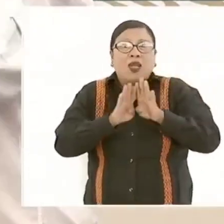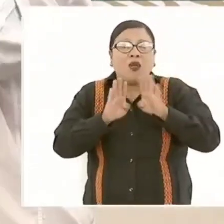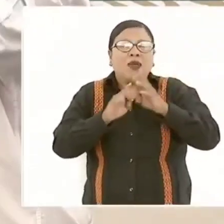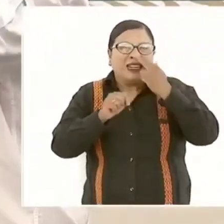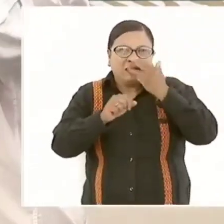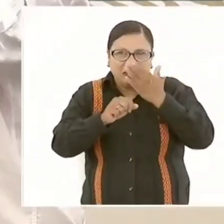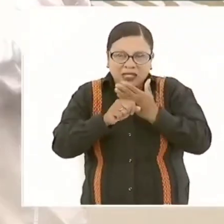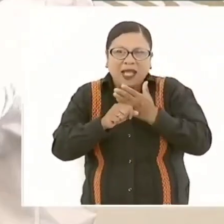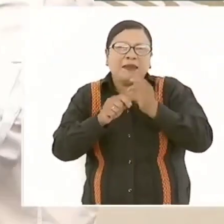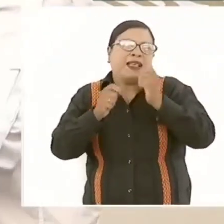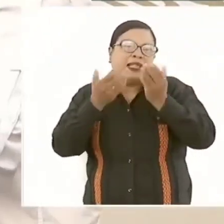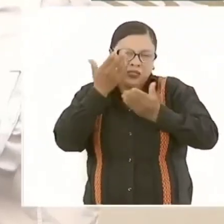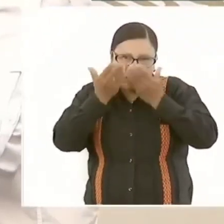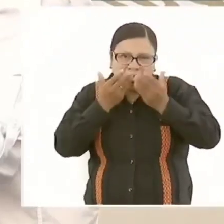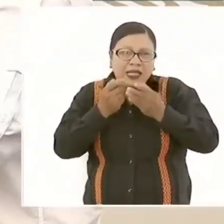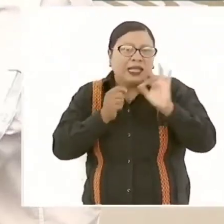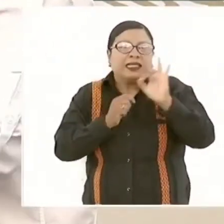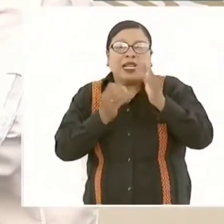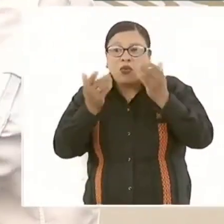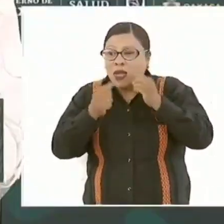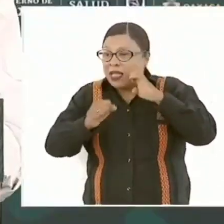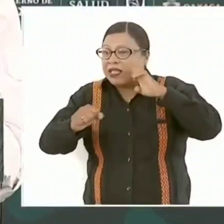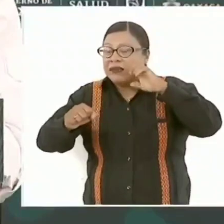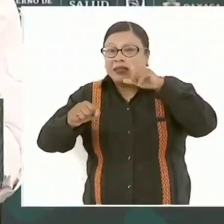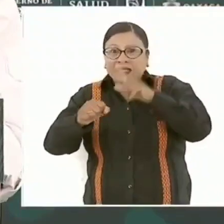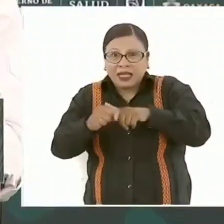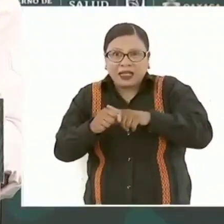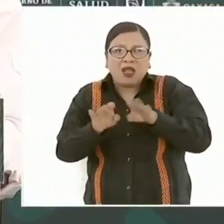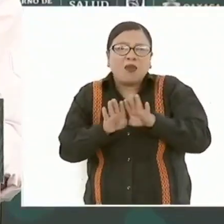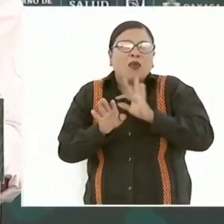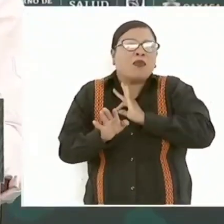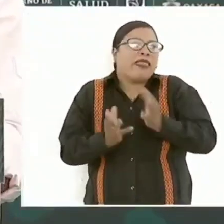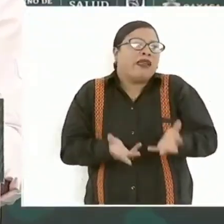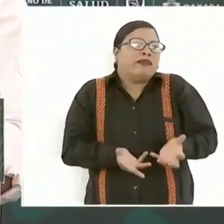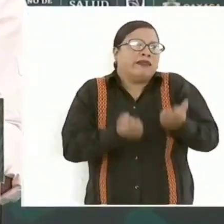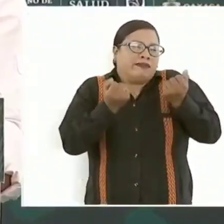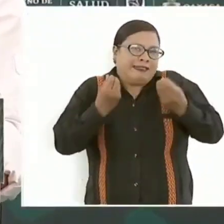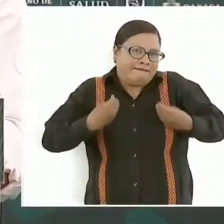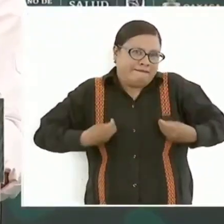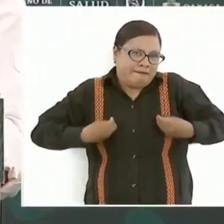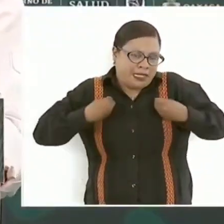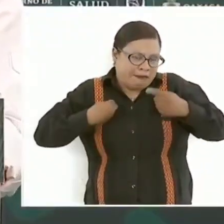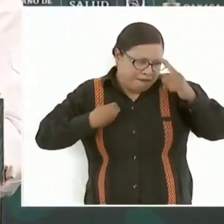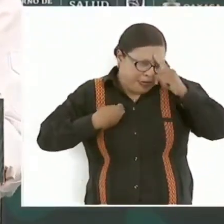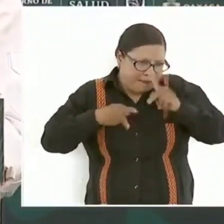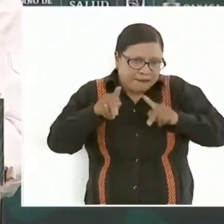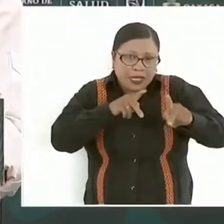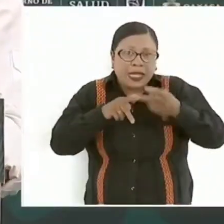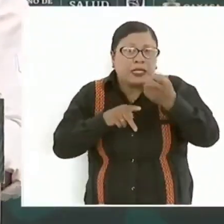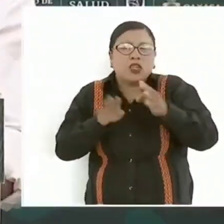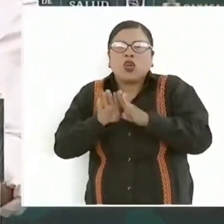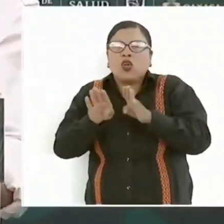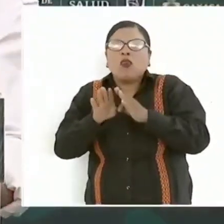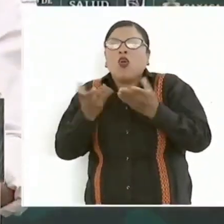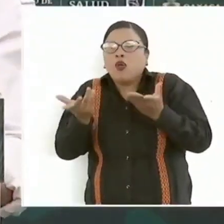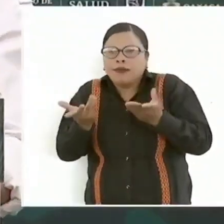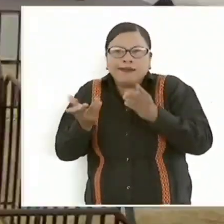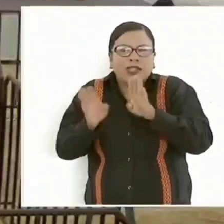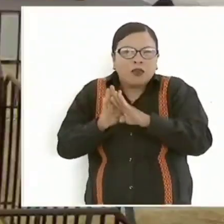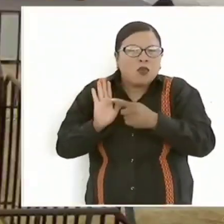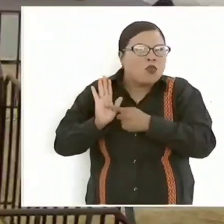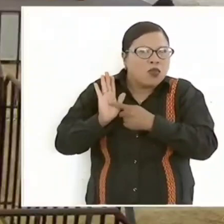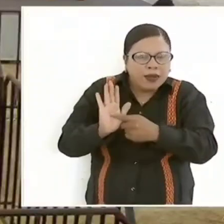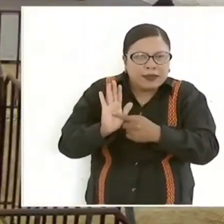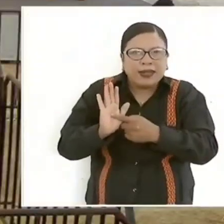puede ser que no se cuente con un especialista que pueda salvar vidas. Y creo que la mejor forma para decir cómo vamos está aquí,